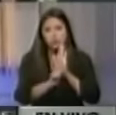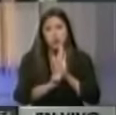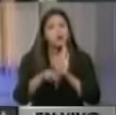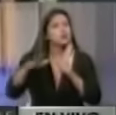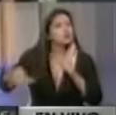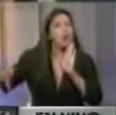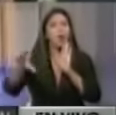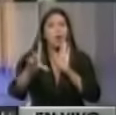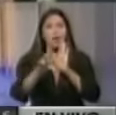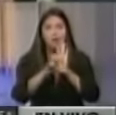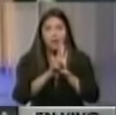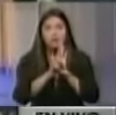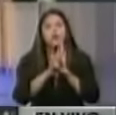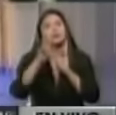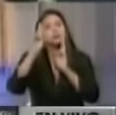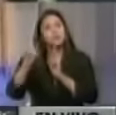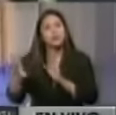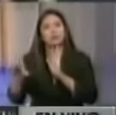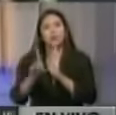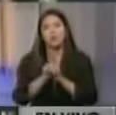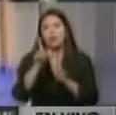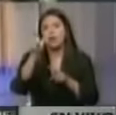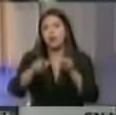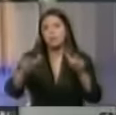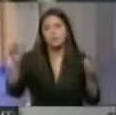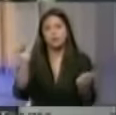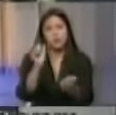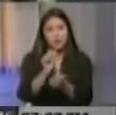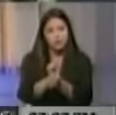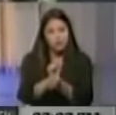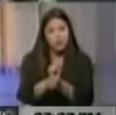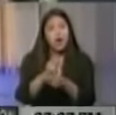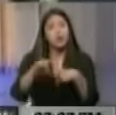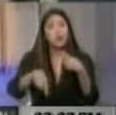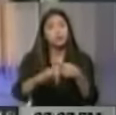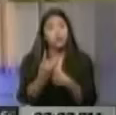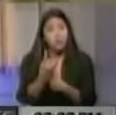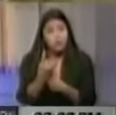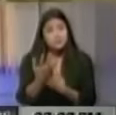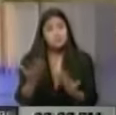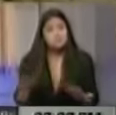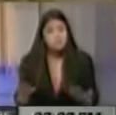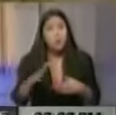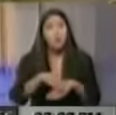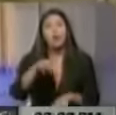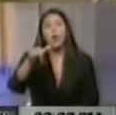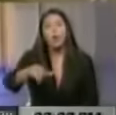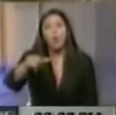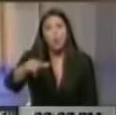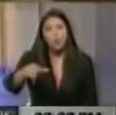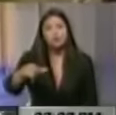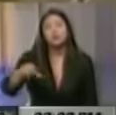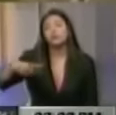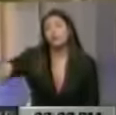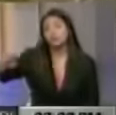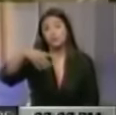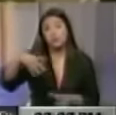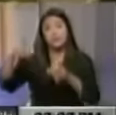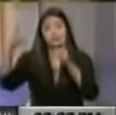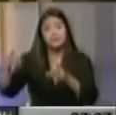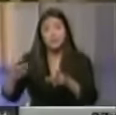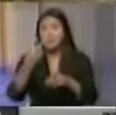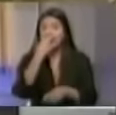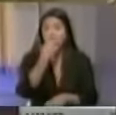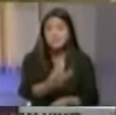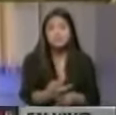leyes, garantiza los derechos de todos sus justiciables. En consecuencia, por ello fue que el día de hoy decidimos acudir a un